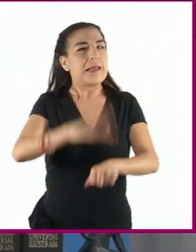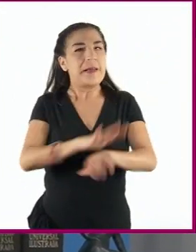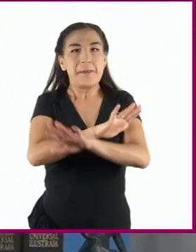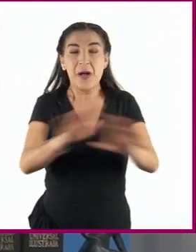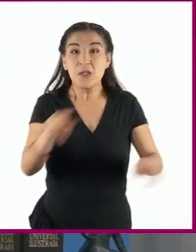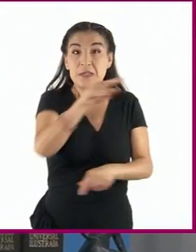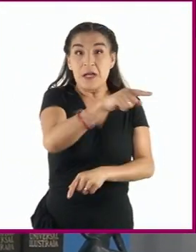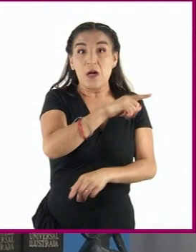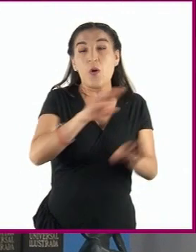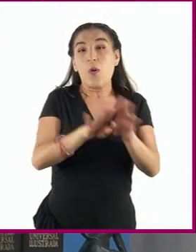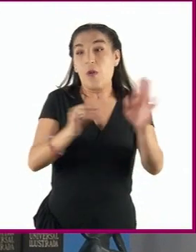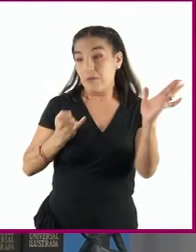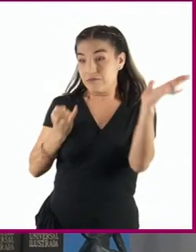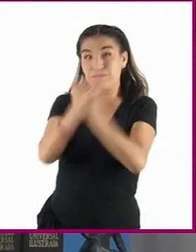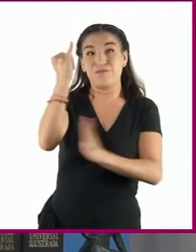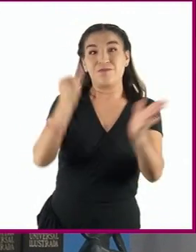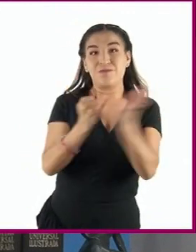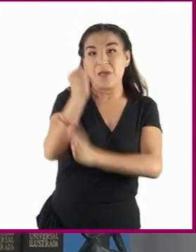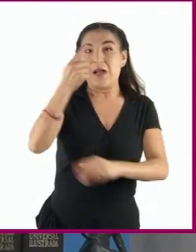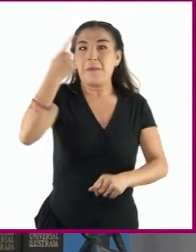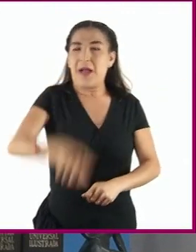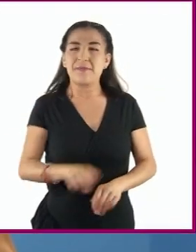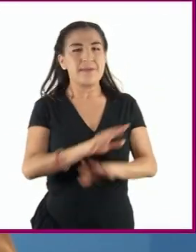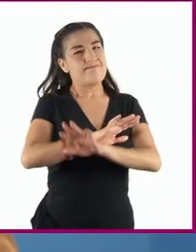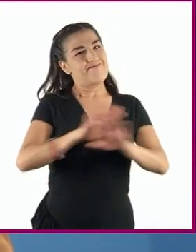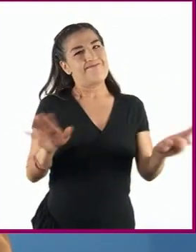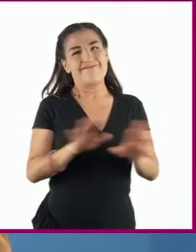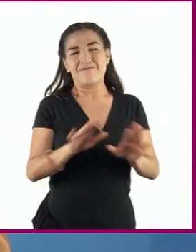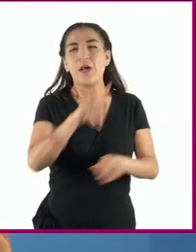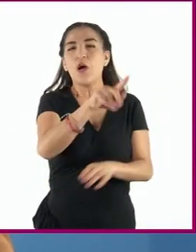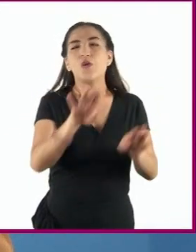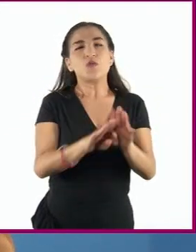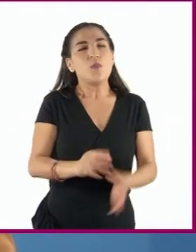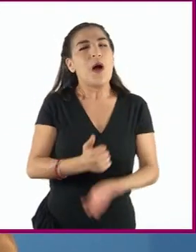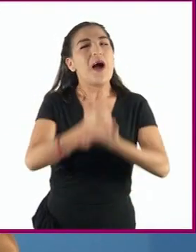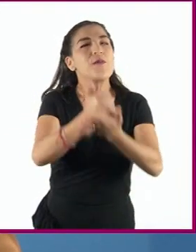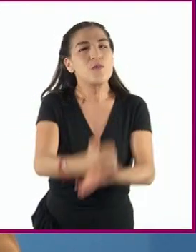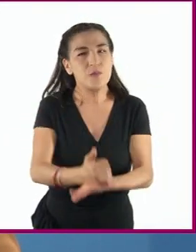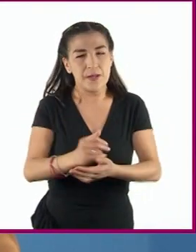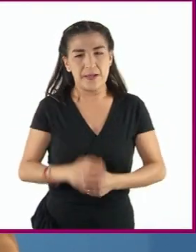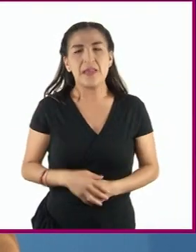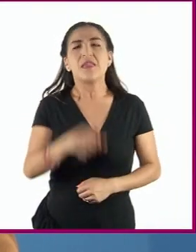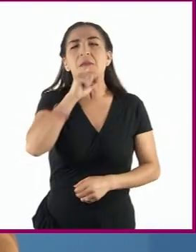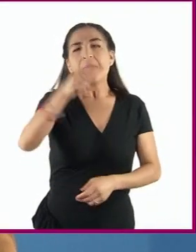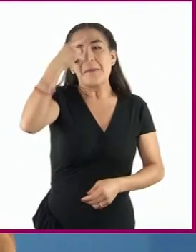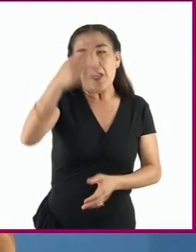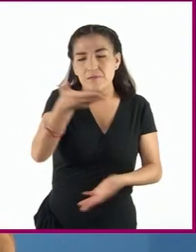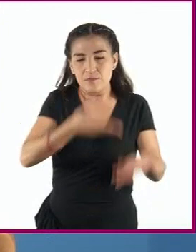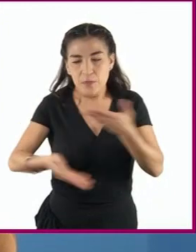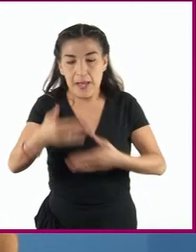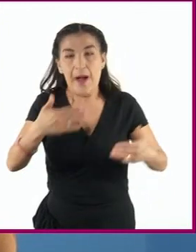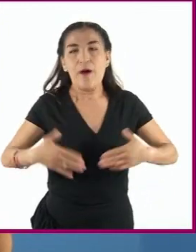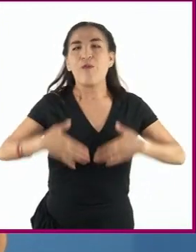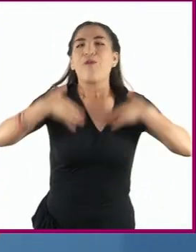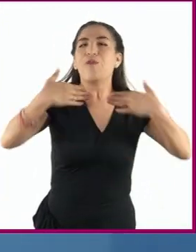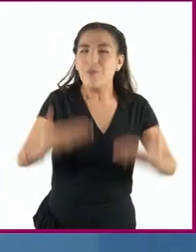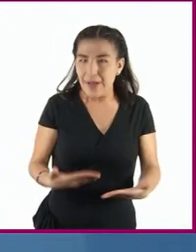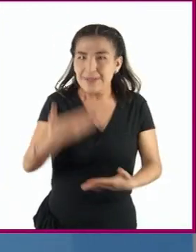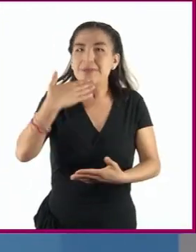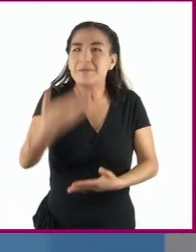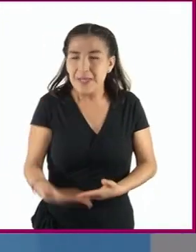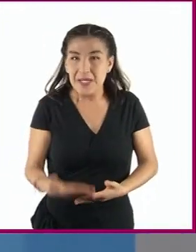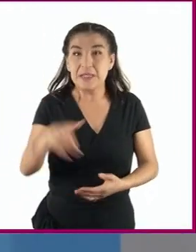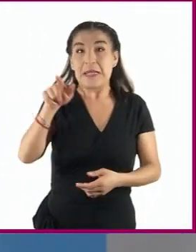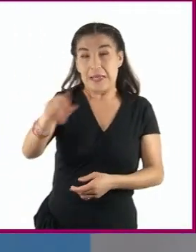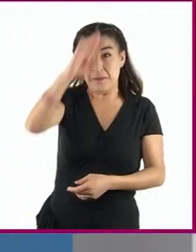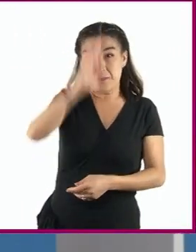decidir ni indicar lo que se debe hacer. Contribuye a que exista un ambiente de mayor confianza, porque el